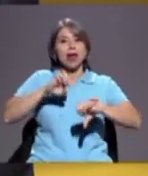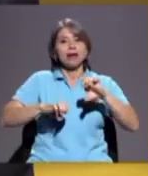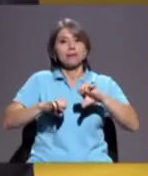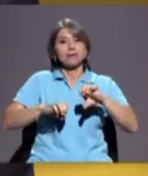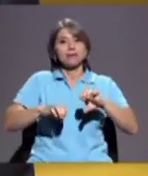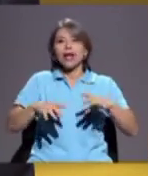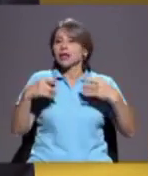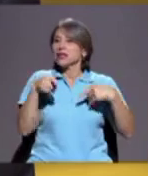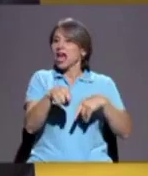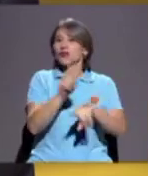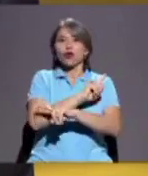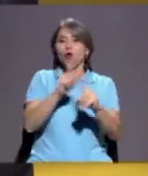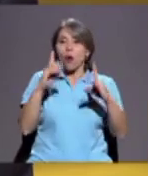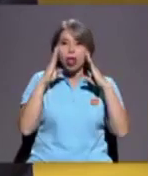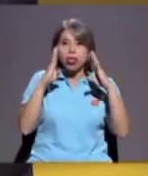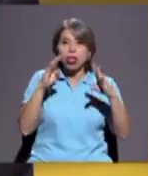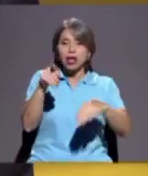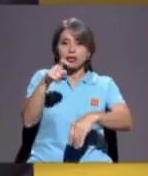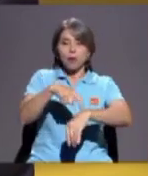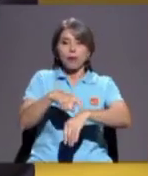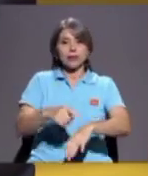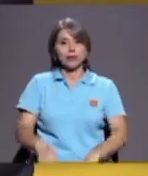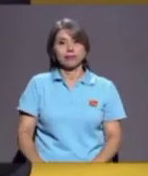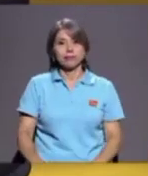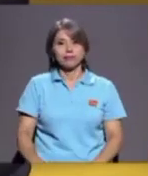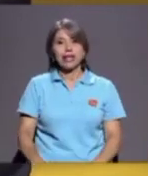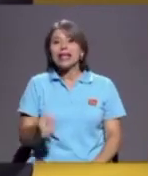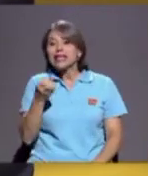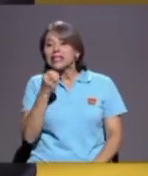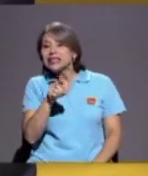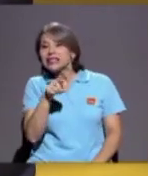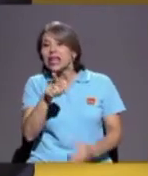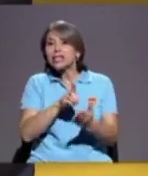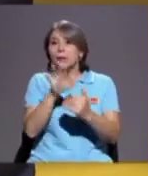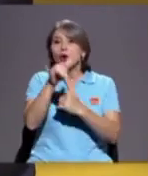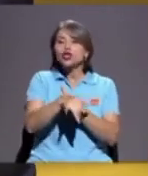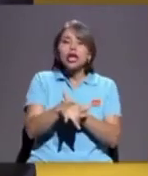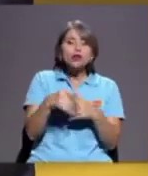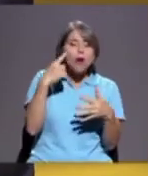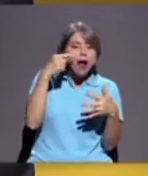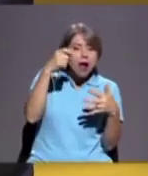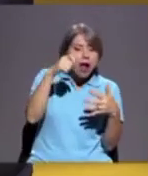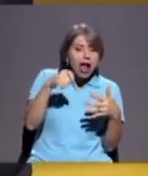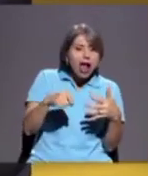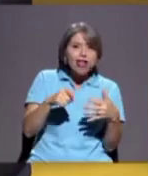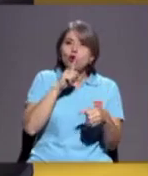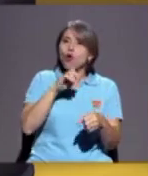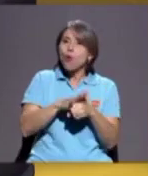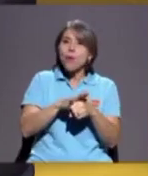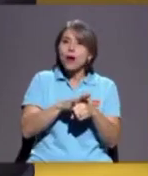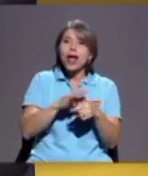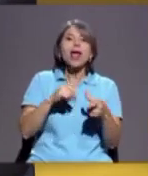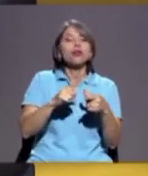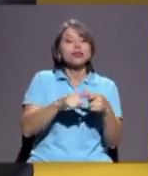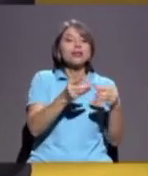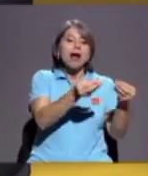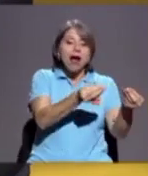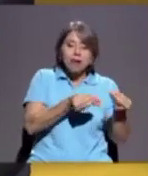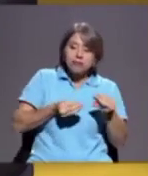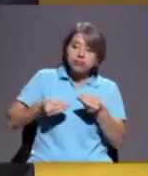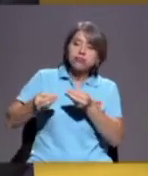consideración en ese momento, ¿verdad? Si el proyecto se considera que no cumple, entonces el proyecto es devuelto nuevamente